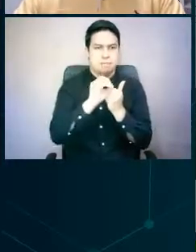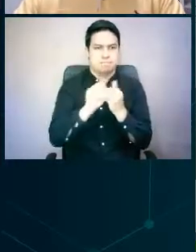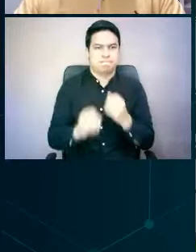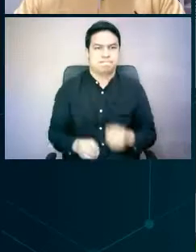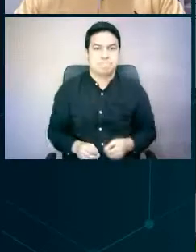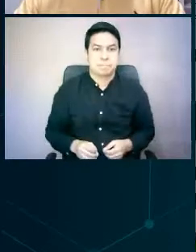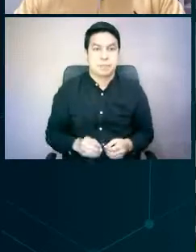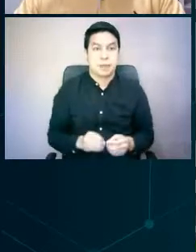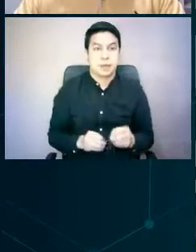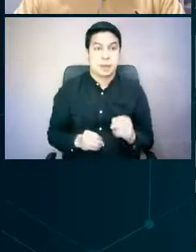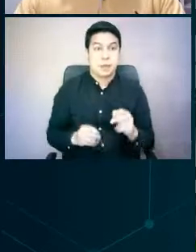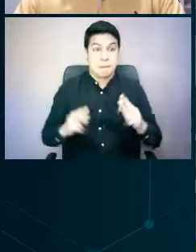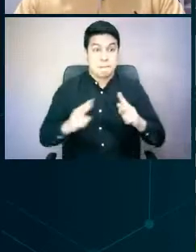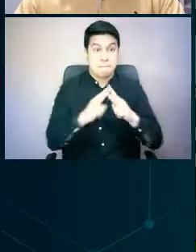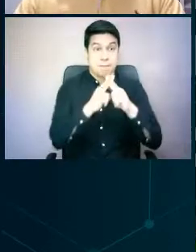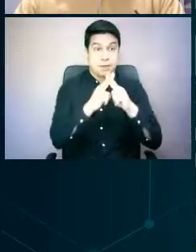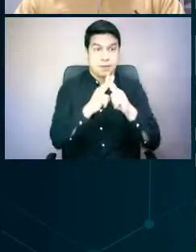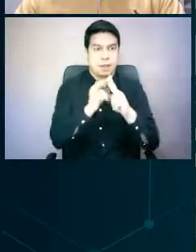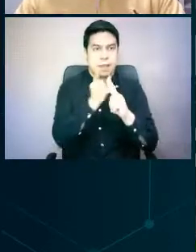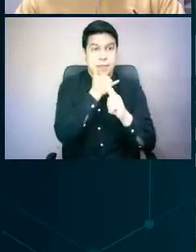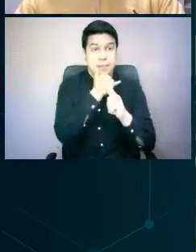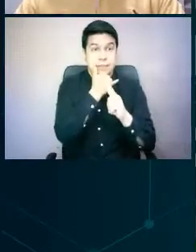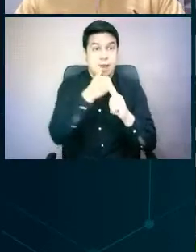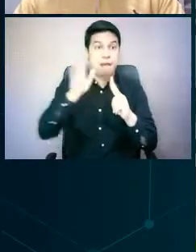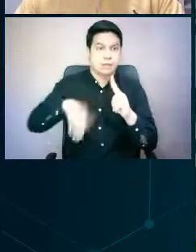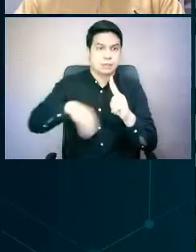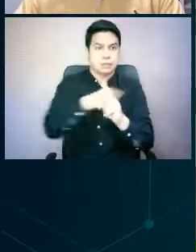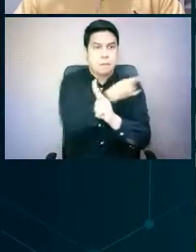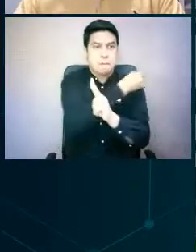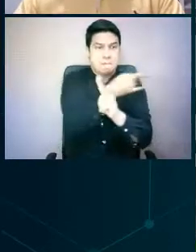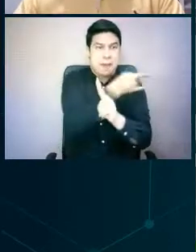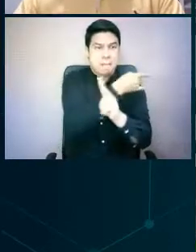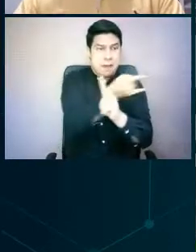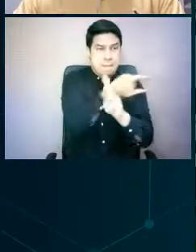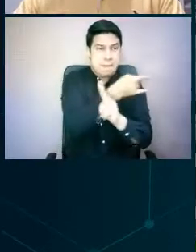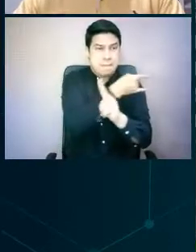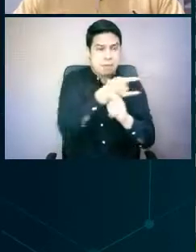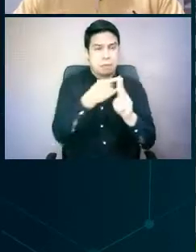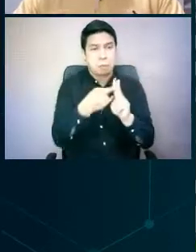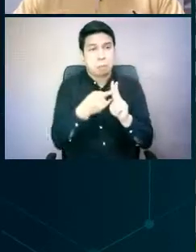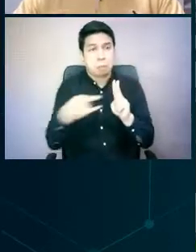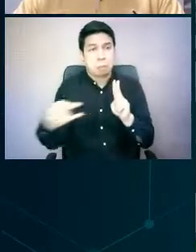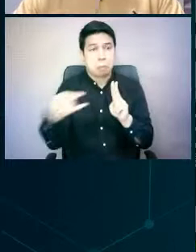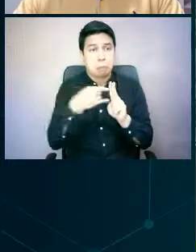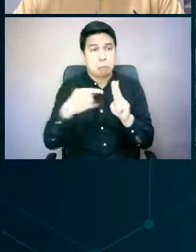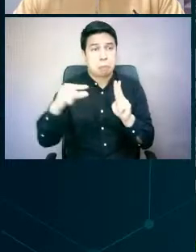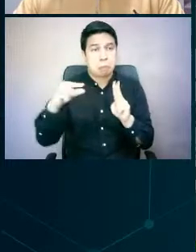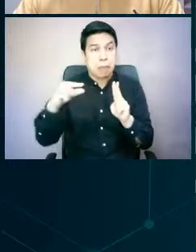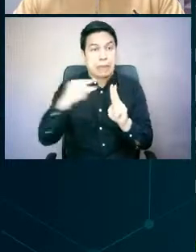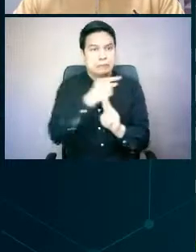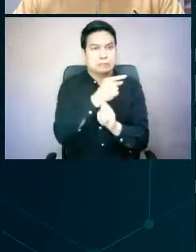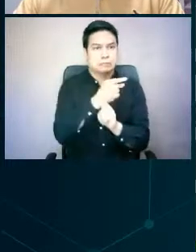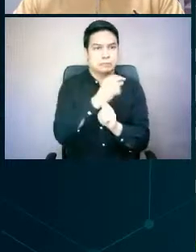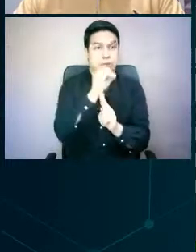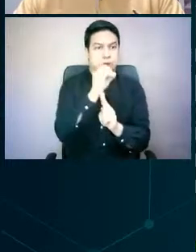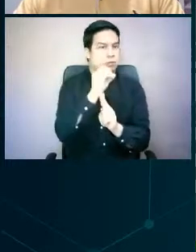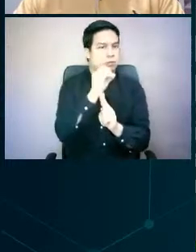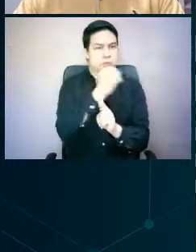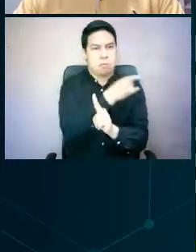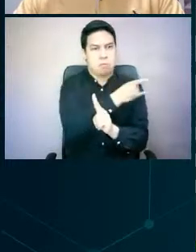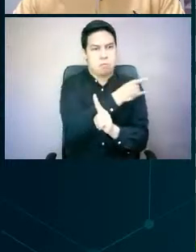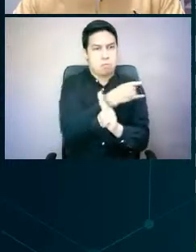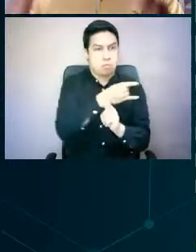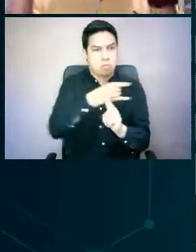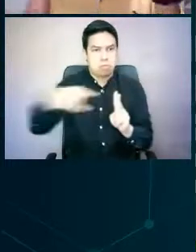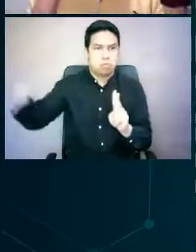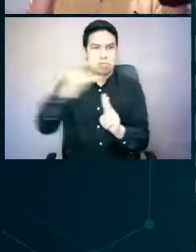como resultado un número diferente de 0 y el algoritmo de protección se activa, lo que resulta entonces en una orden de